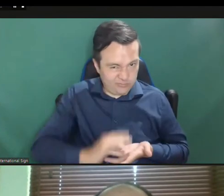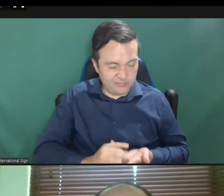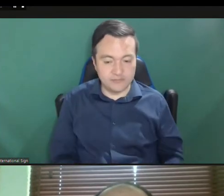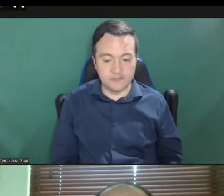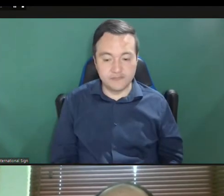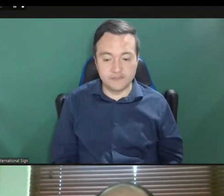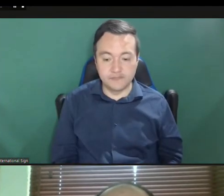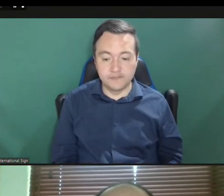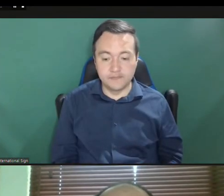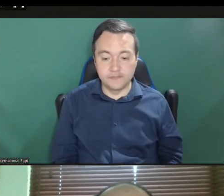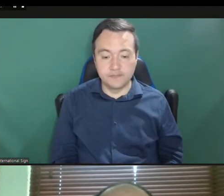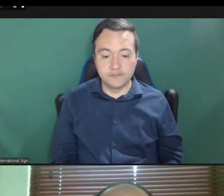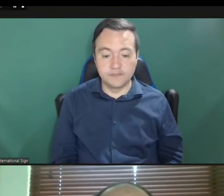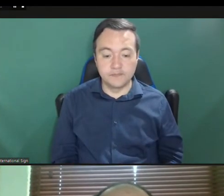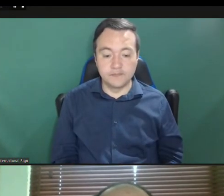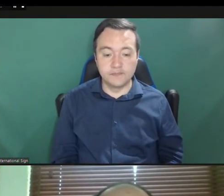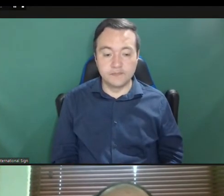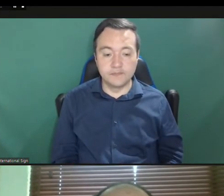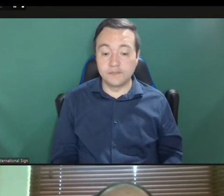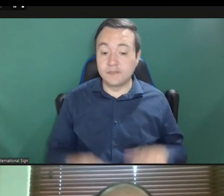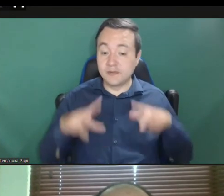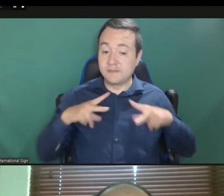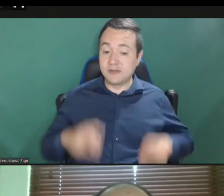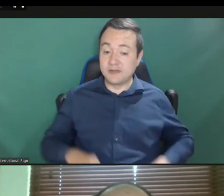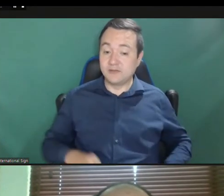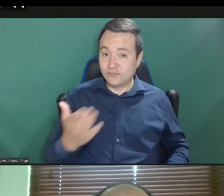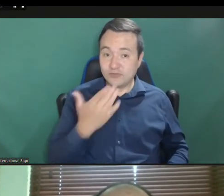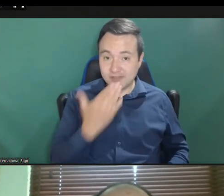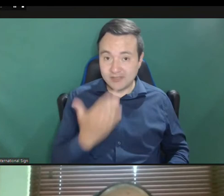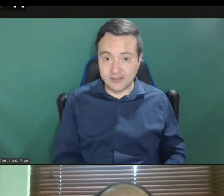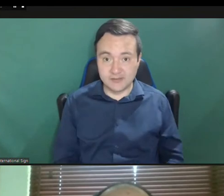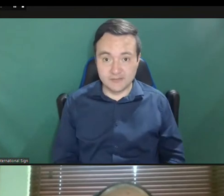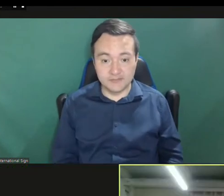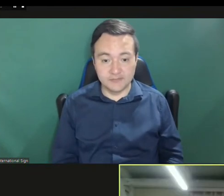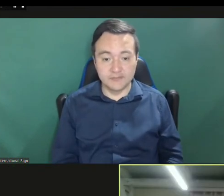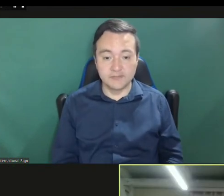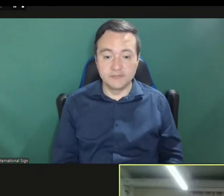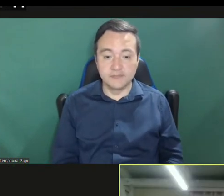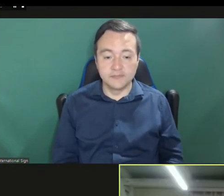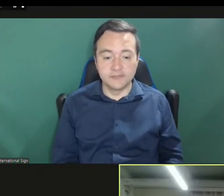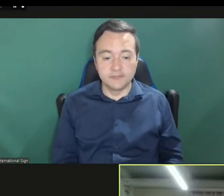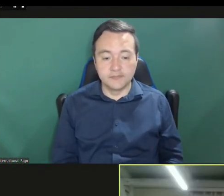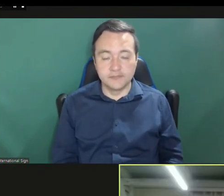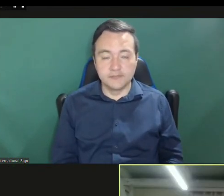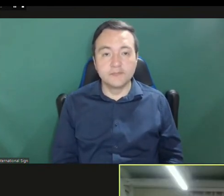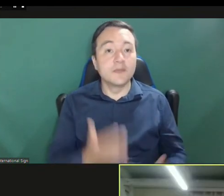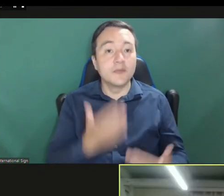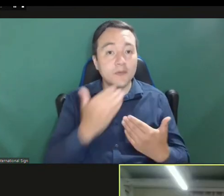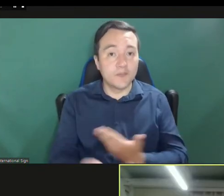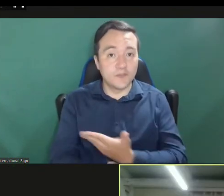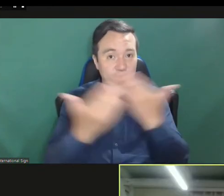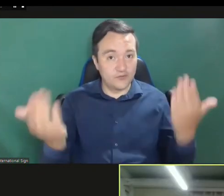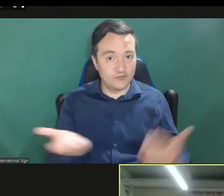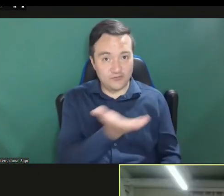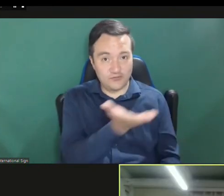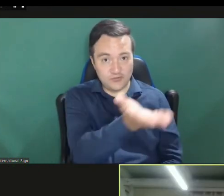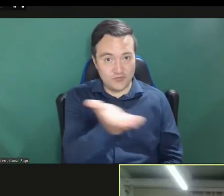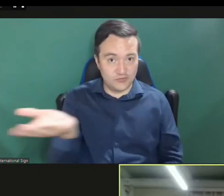tiene la palabra señor ministro muchas gracias doctor gene y buenos días a todos